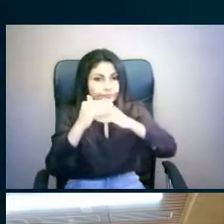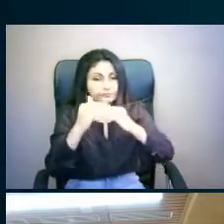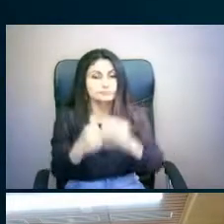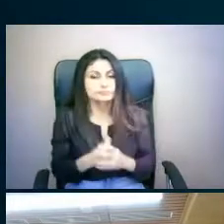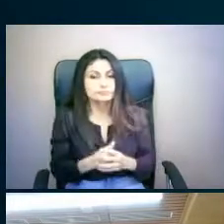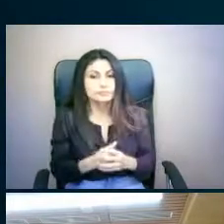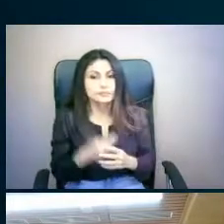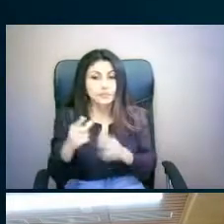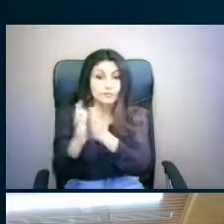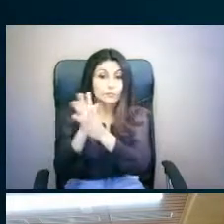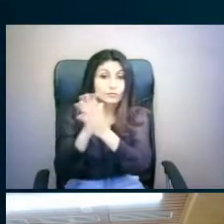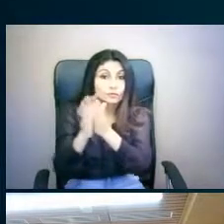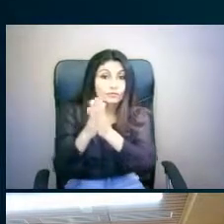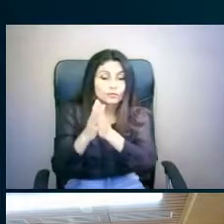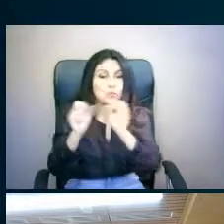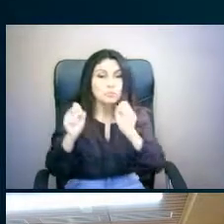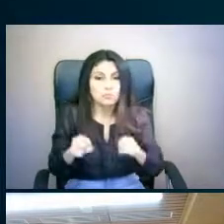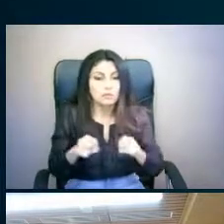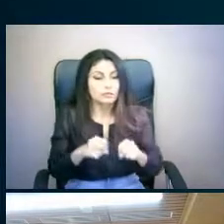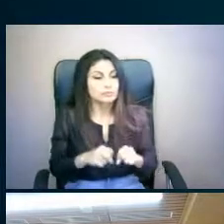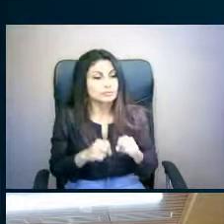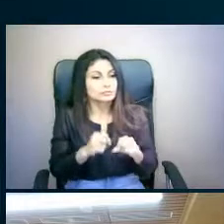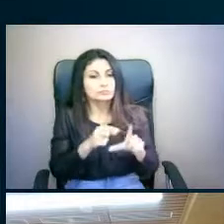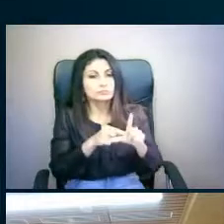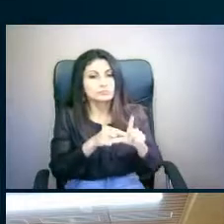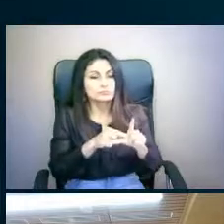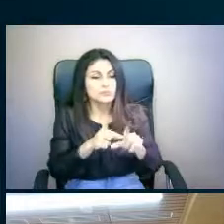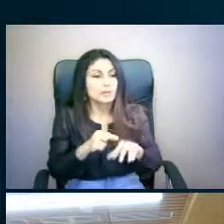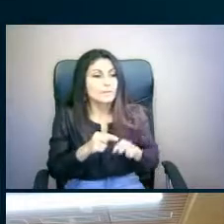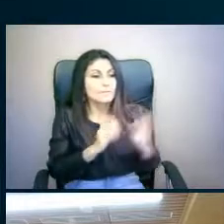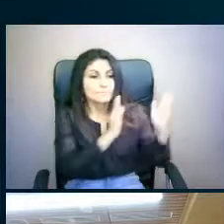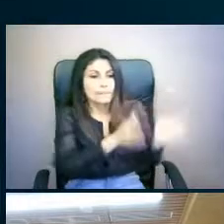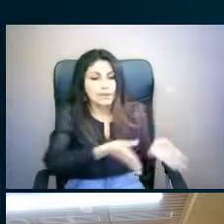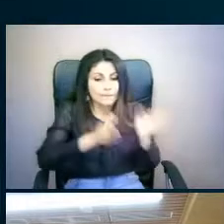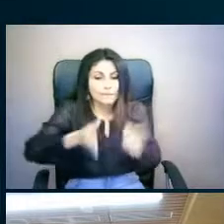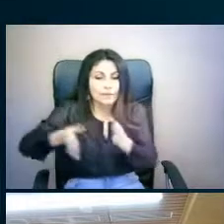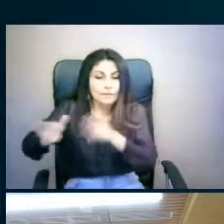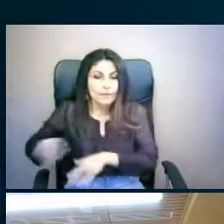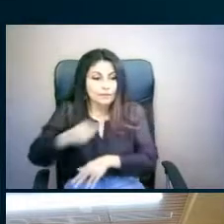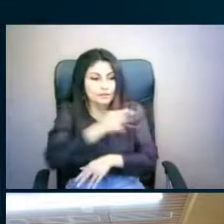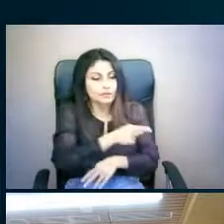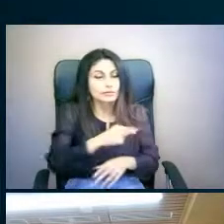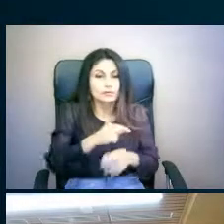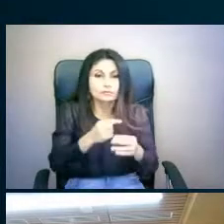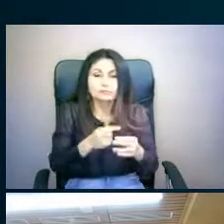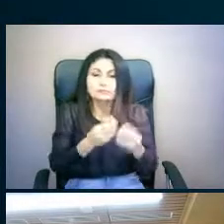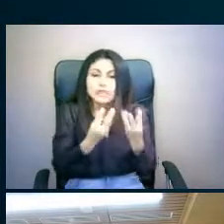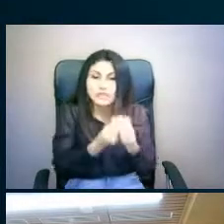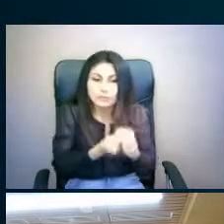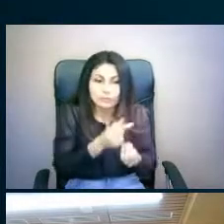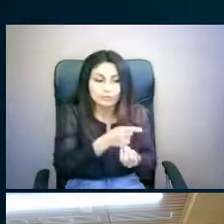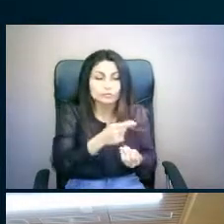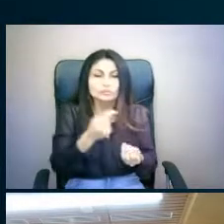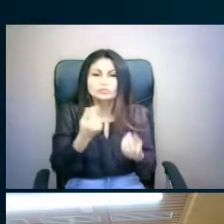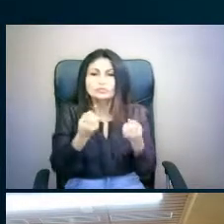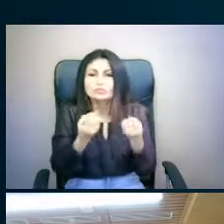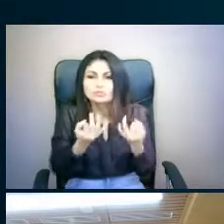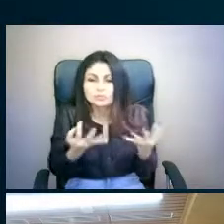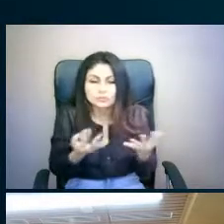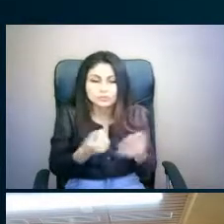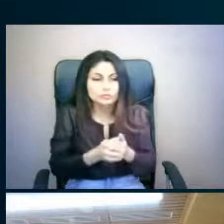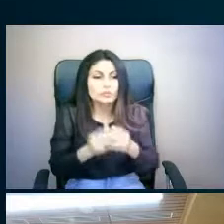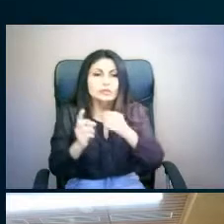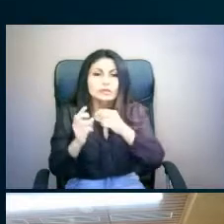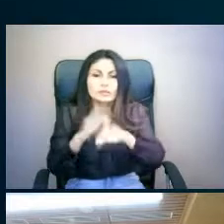información puede ser segmentada por circuito, número de equipo y causa. En la parte superior derecha podemos observar cómo se